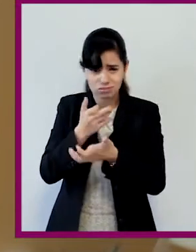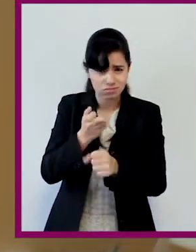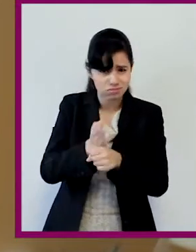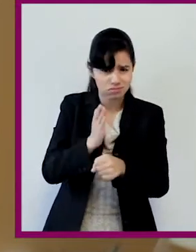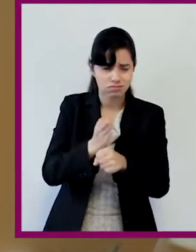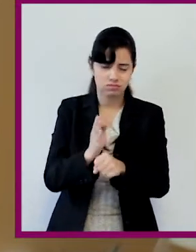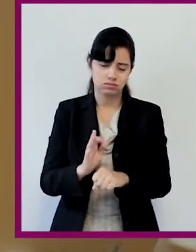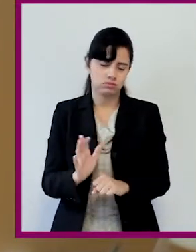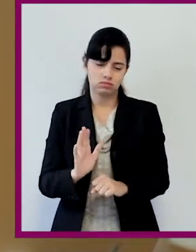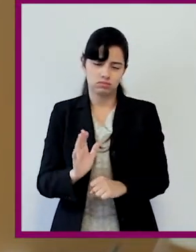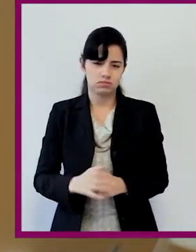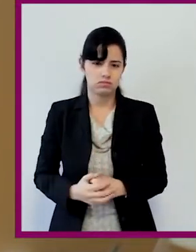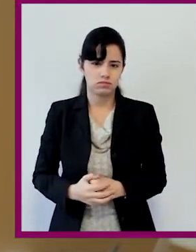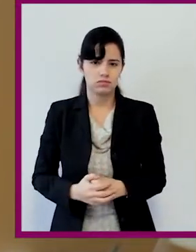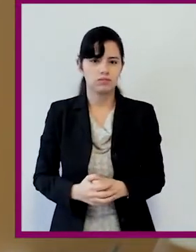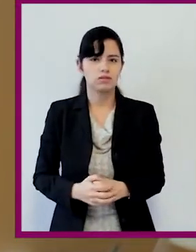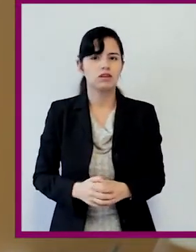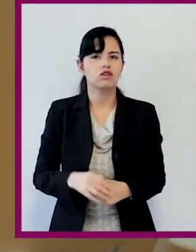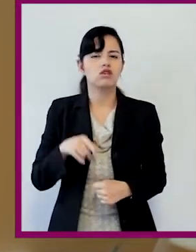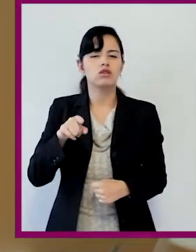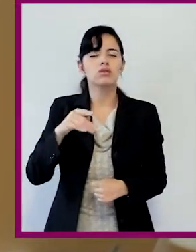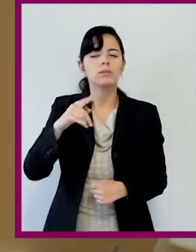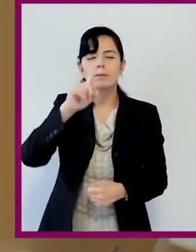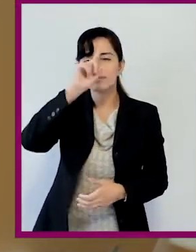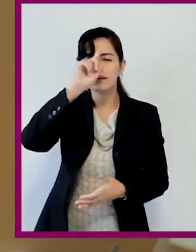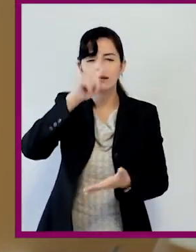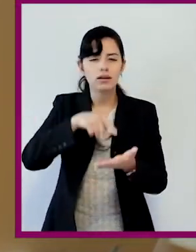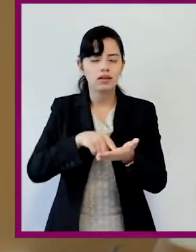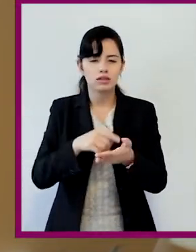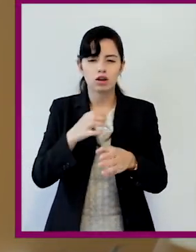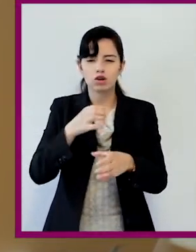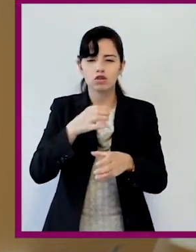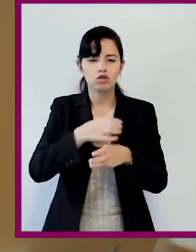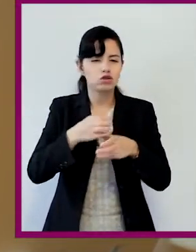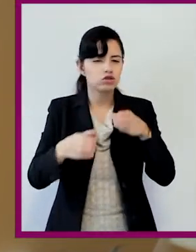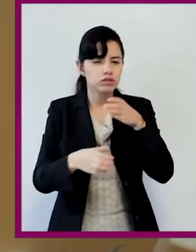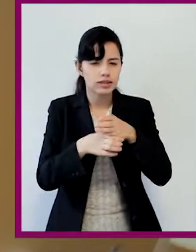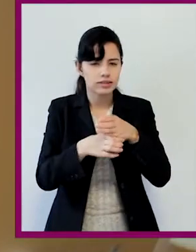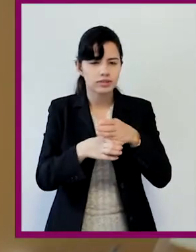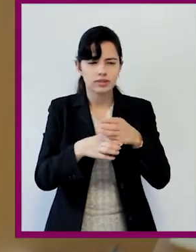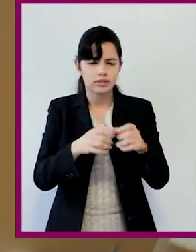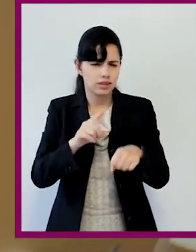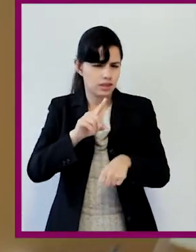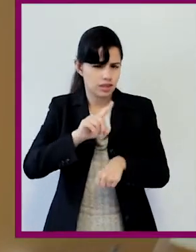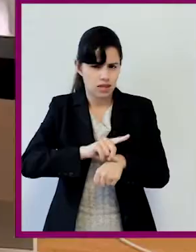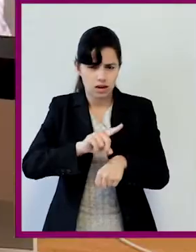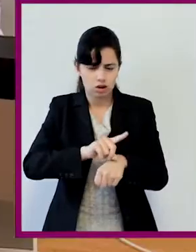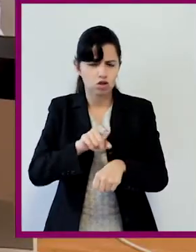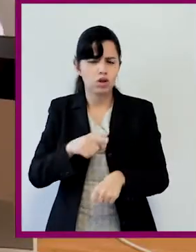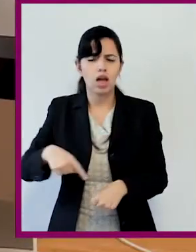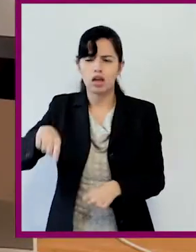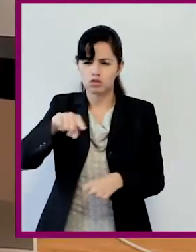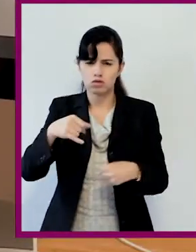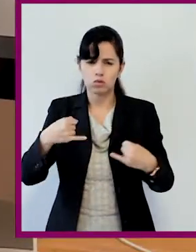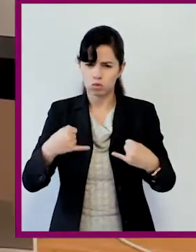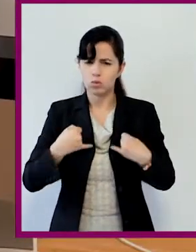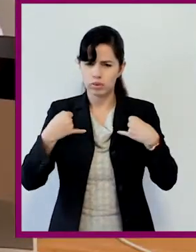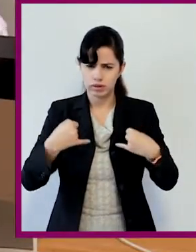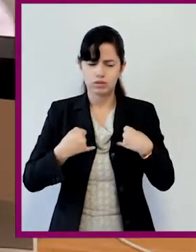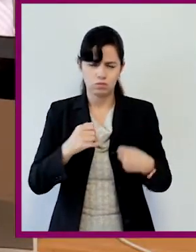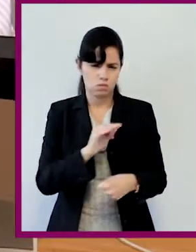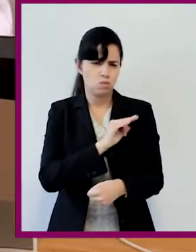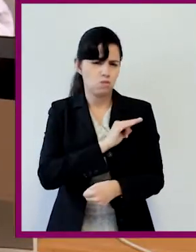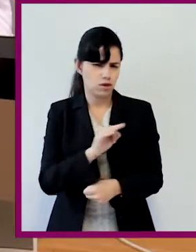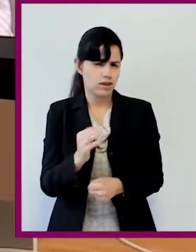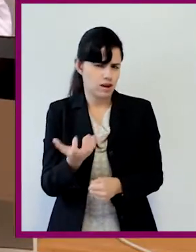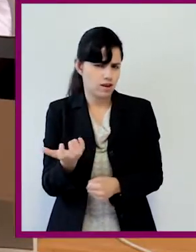podrían ser algunas acciones cotidianas que los jóvenes podrían practicar para evitar la discriminación? Es una estupenda pregunta,